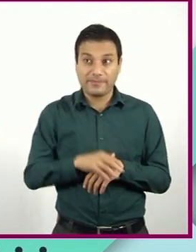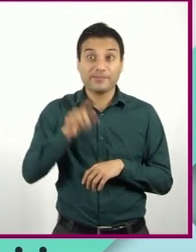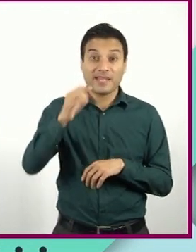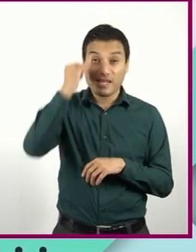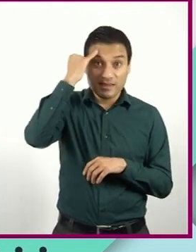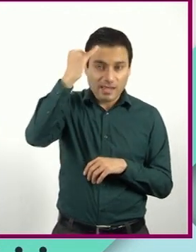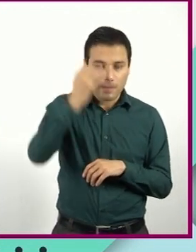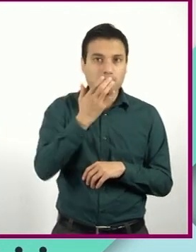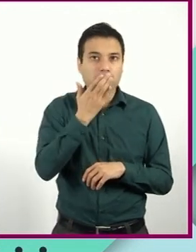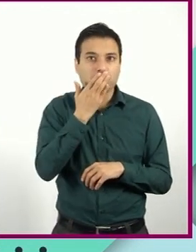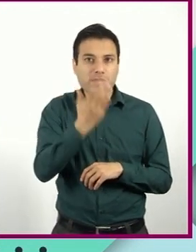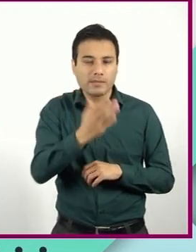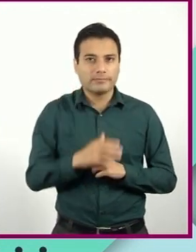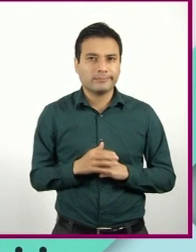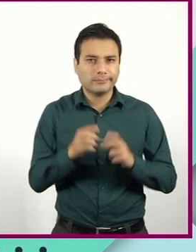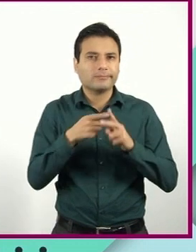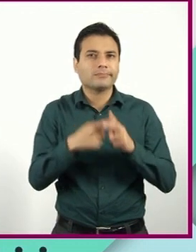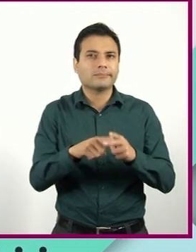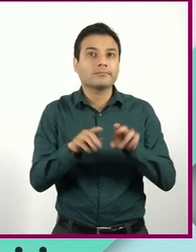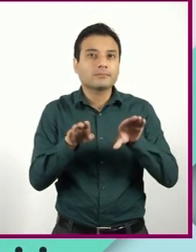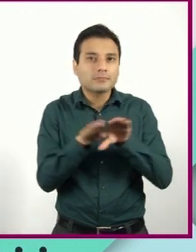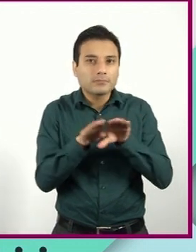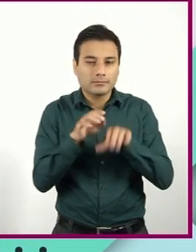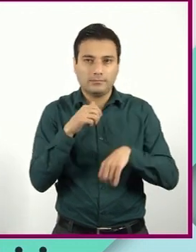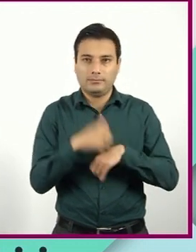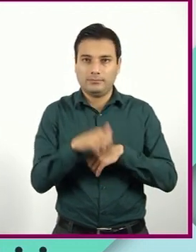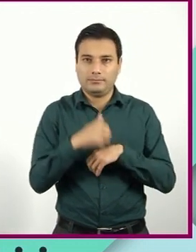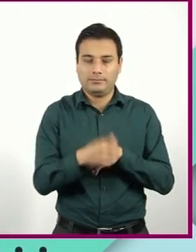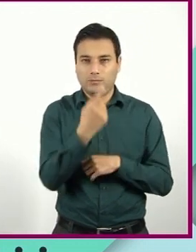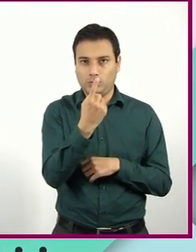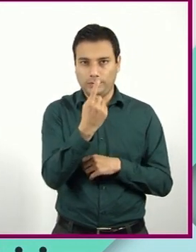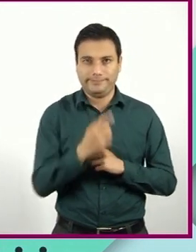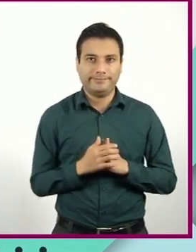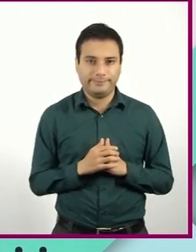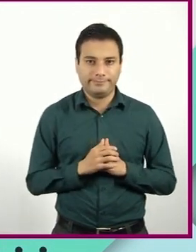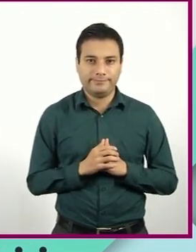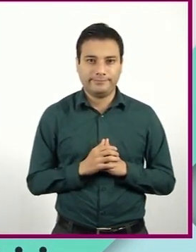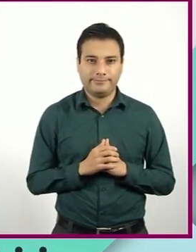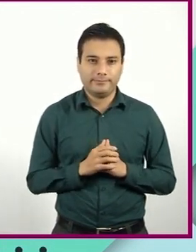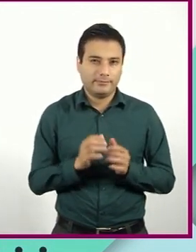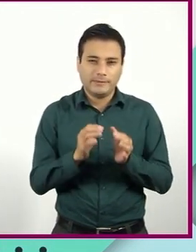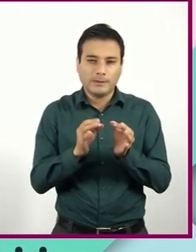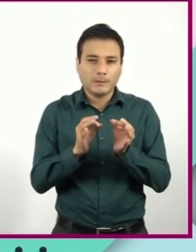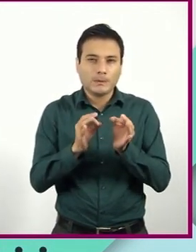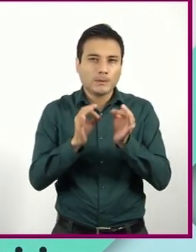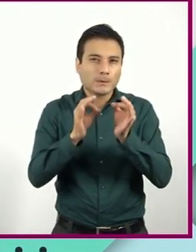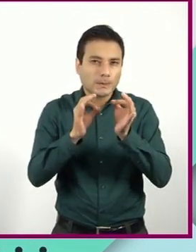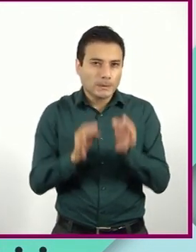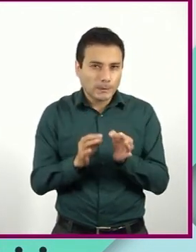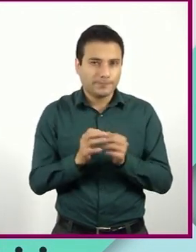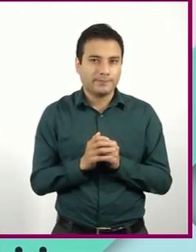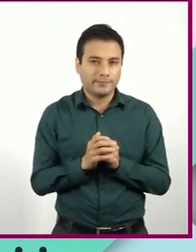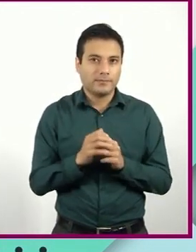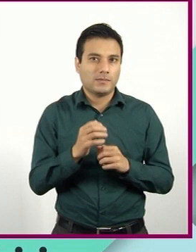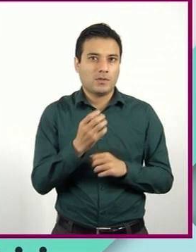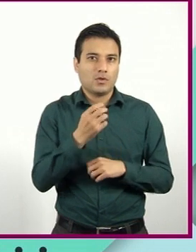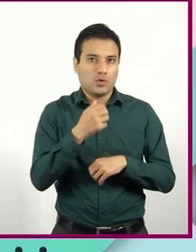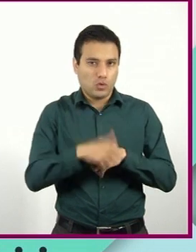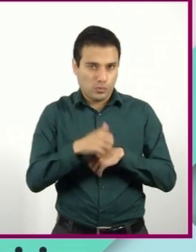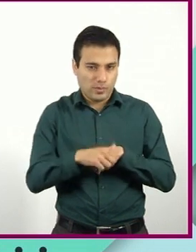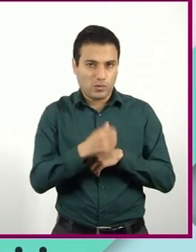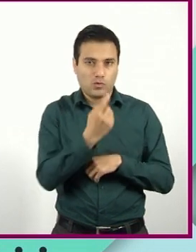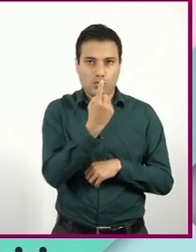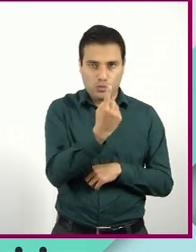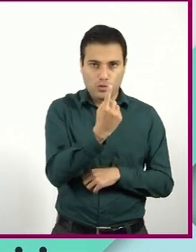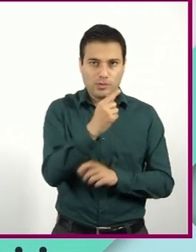su invento empieza con el 1, ya sabes. Más exactamente con dos unos. 1 más